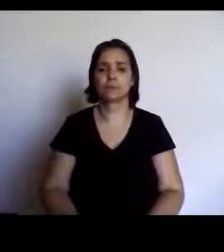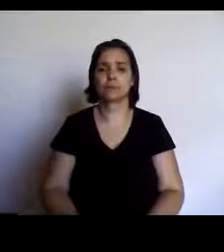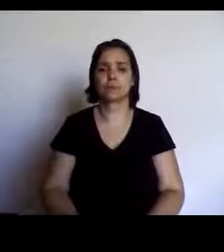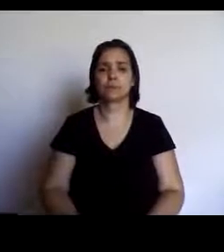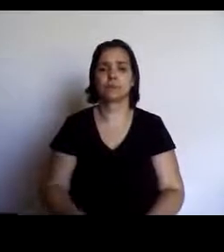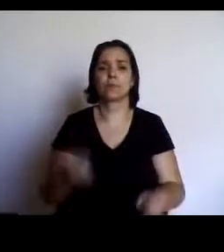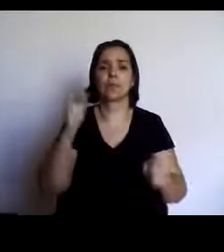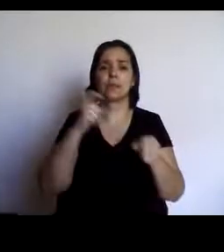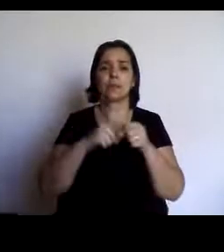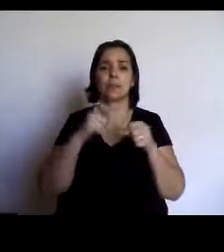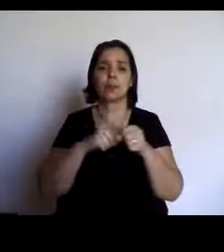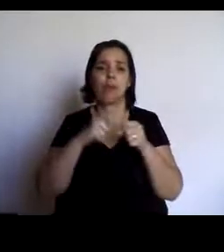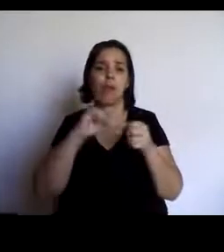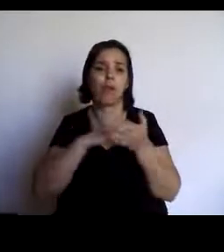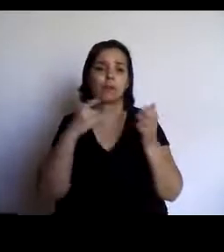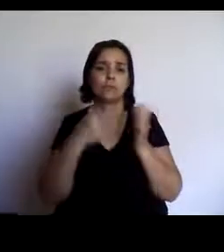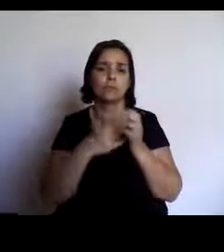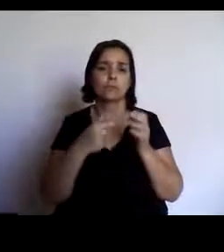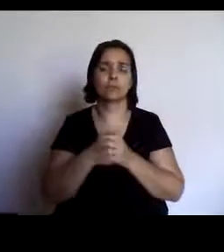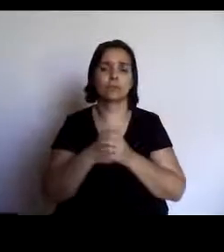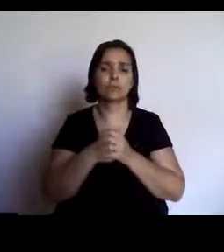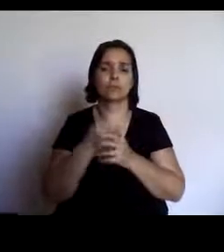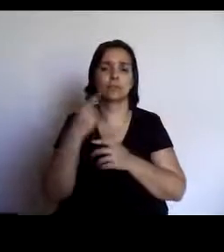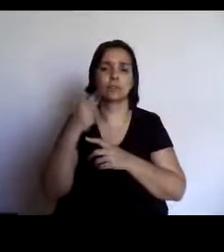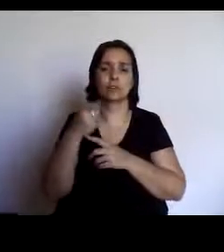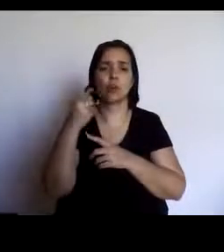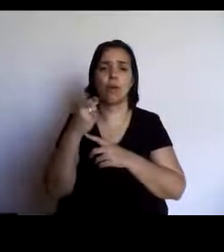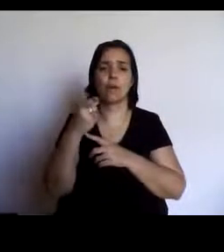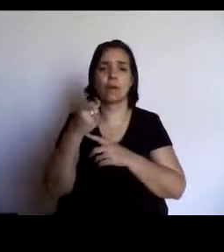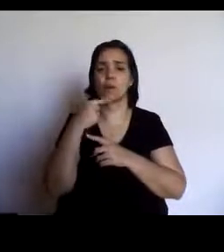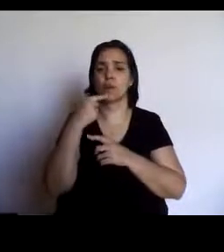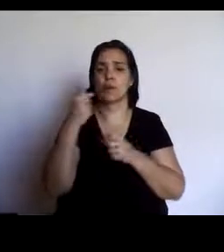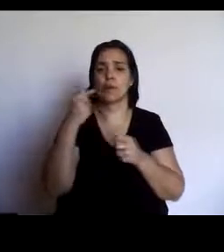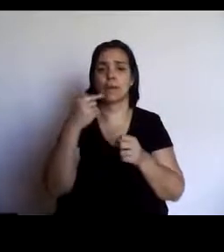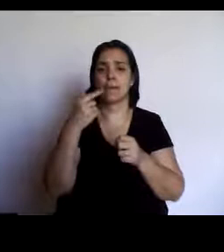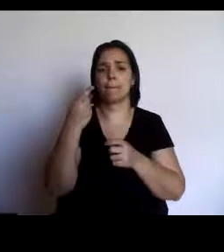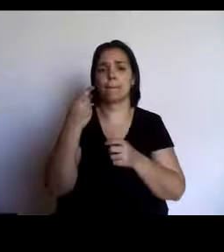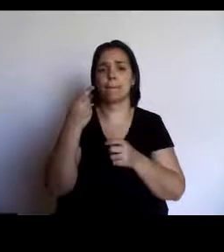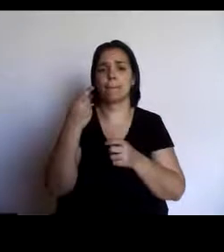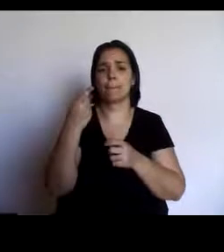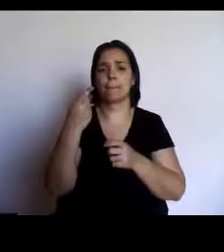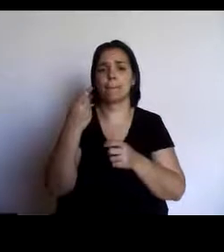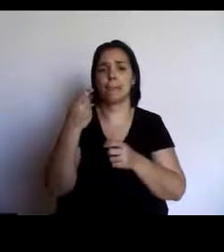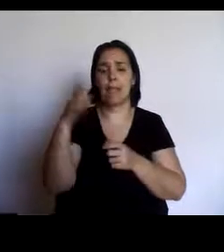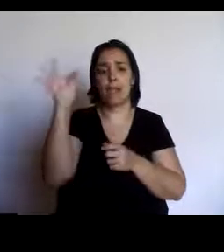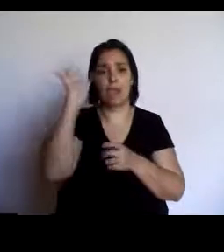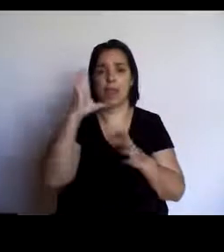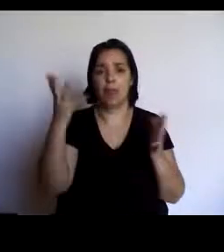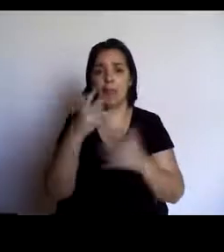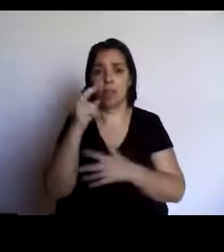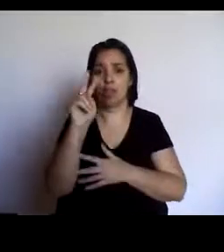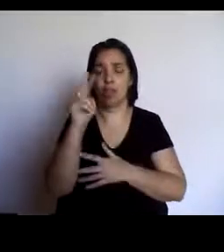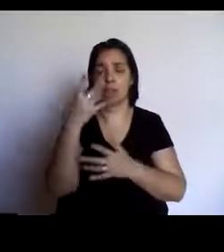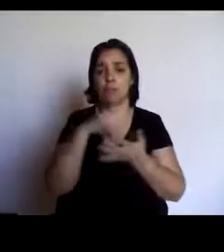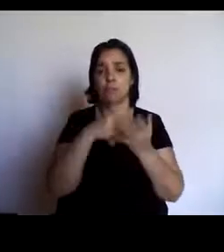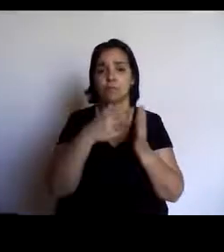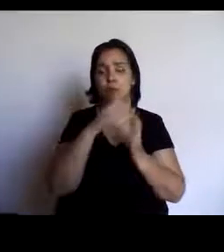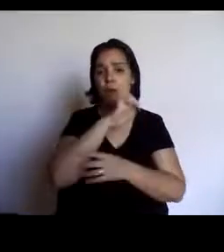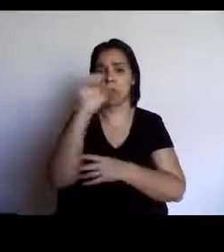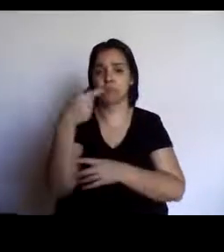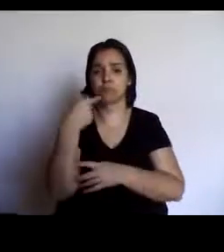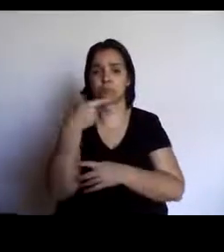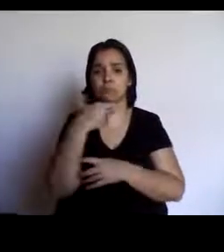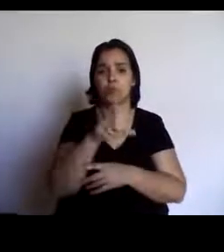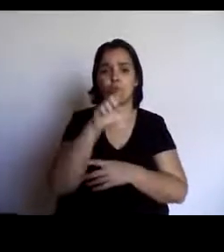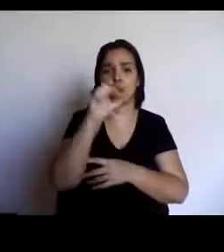participación en proyectos es otro de nuestros cometidos. Participamos desde la FEMPE actualmente en dos proyectos europeos: el proyecto LocalCIR, en